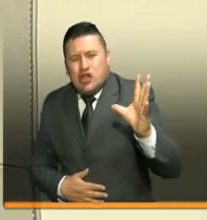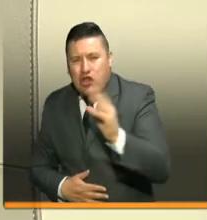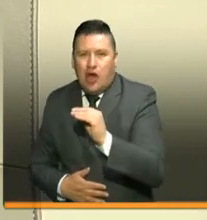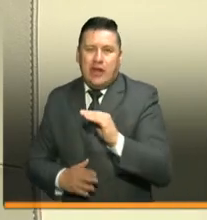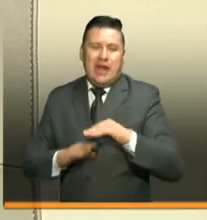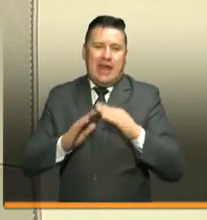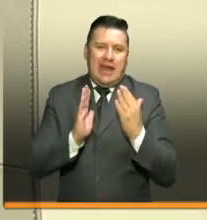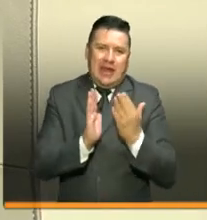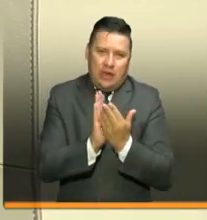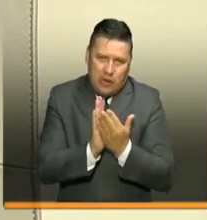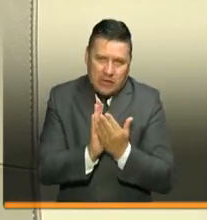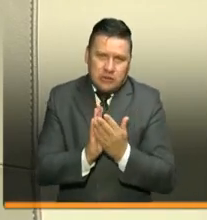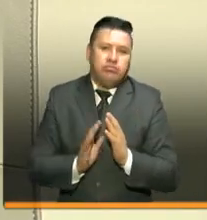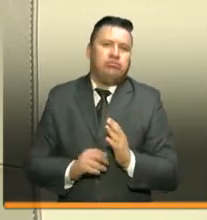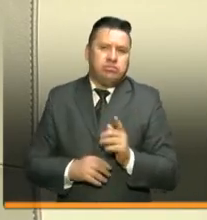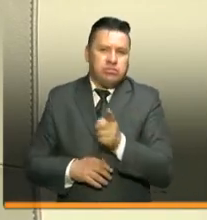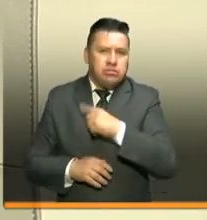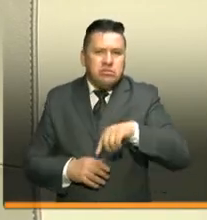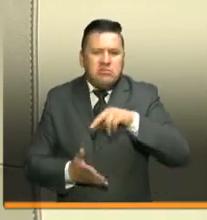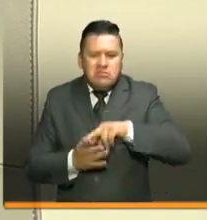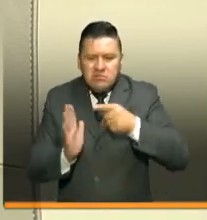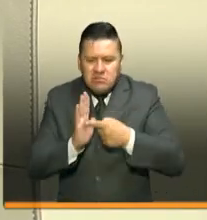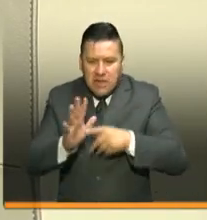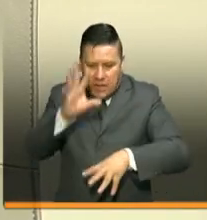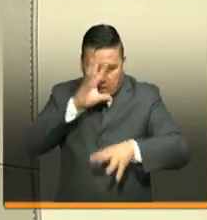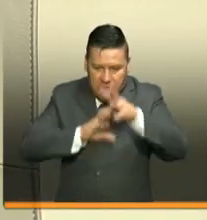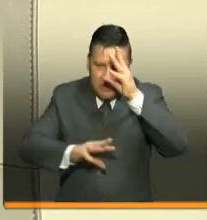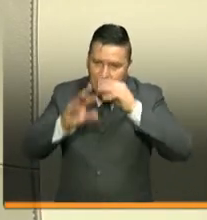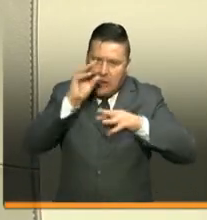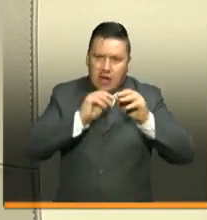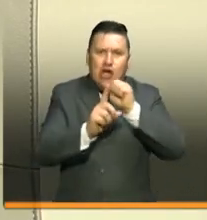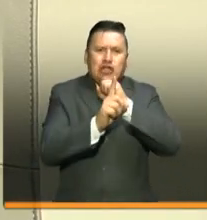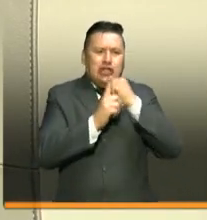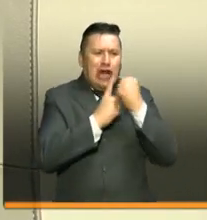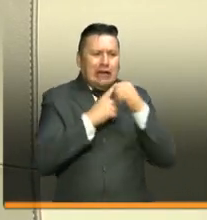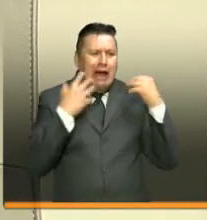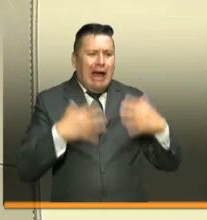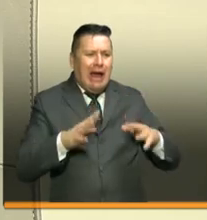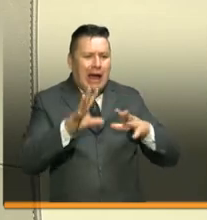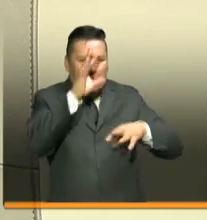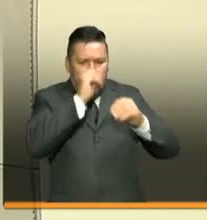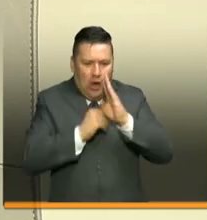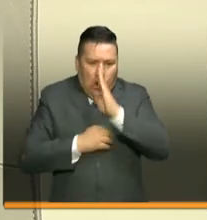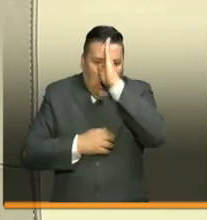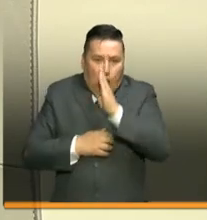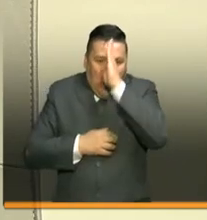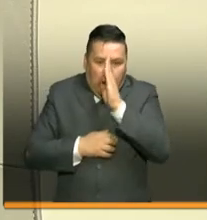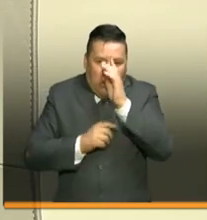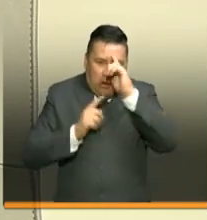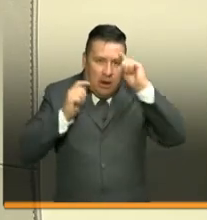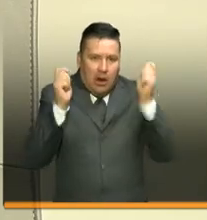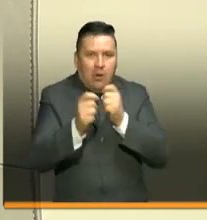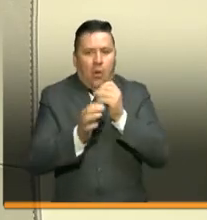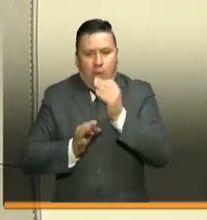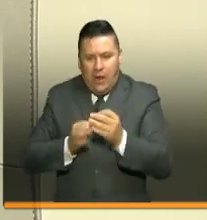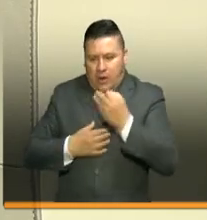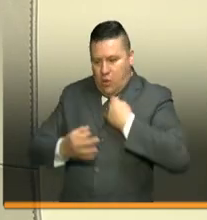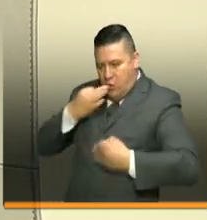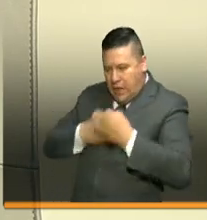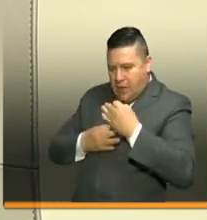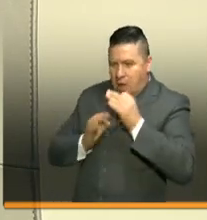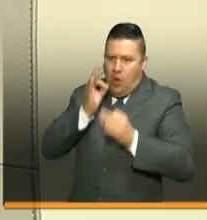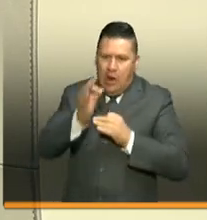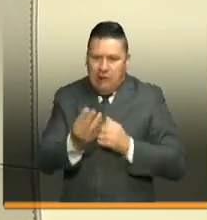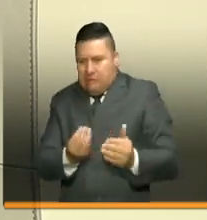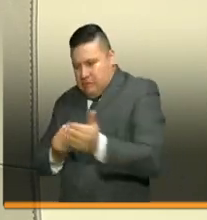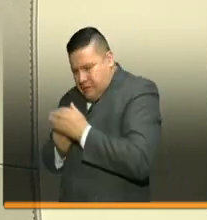sistema educativo: aquí todos aprendemos, contribuimos, son cambios sociales, de costumbres, del día a día, cuidado, autocuidado, distancia